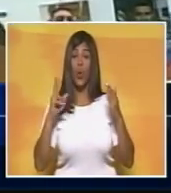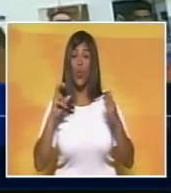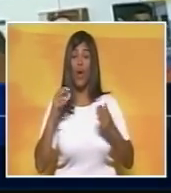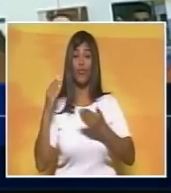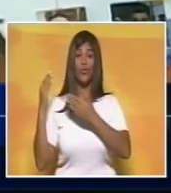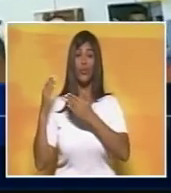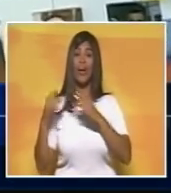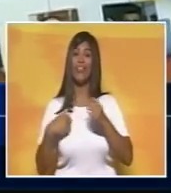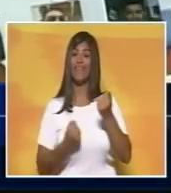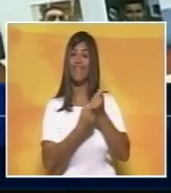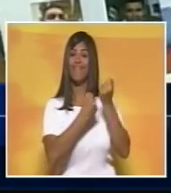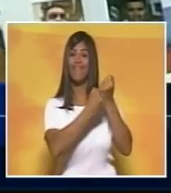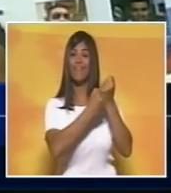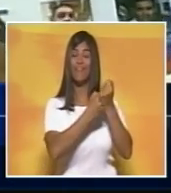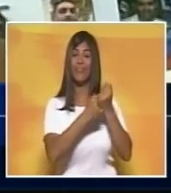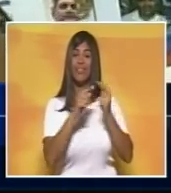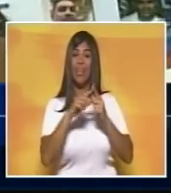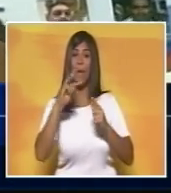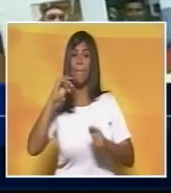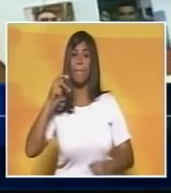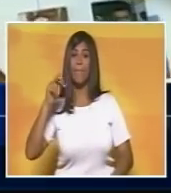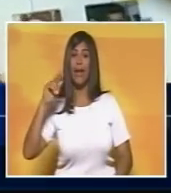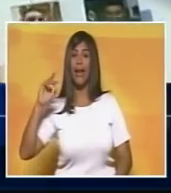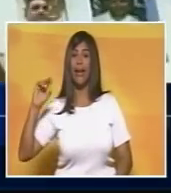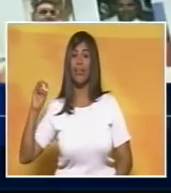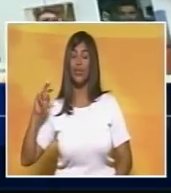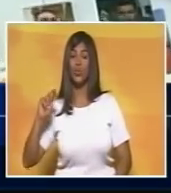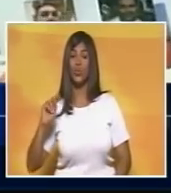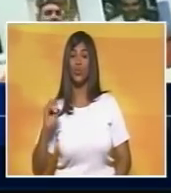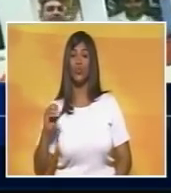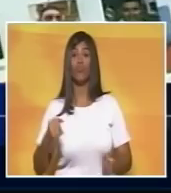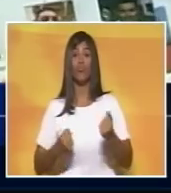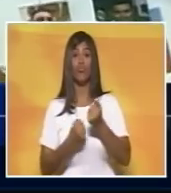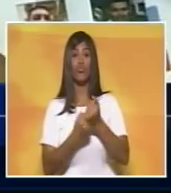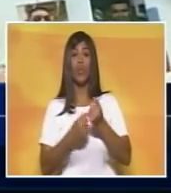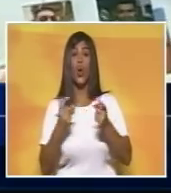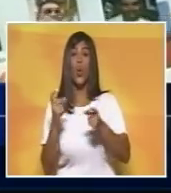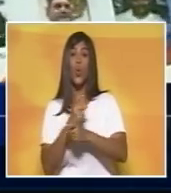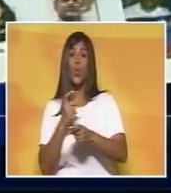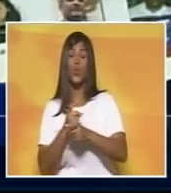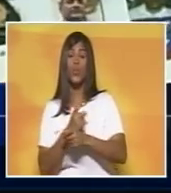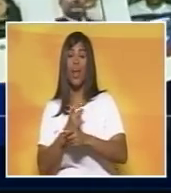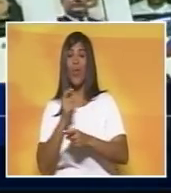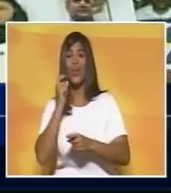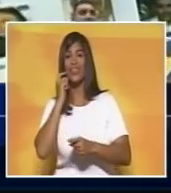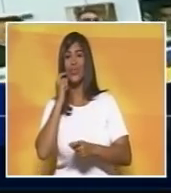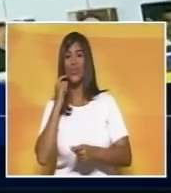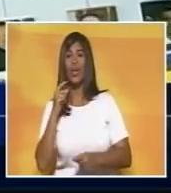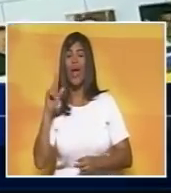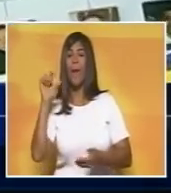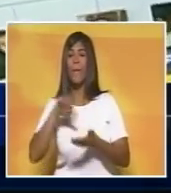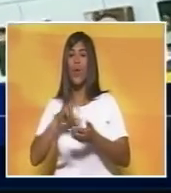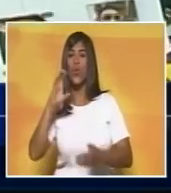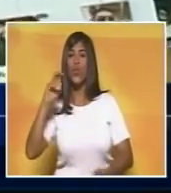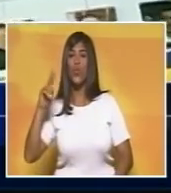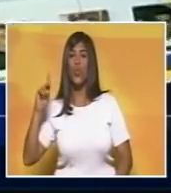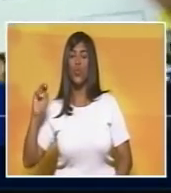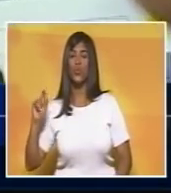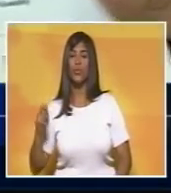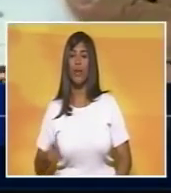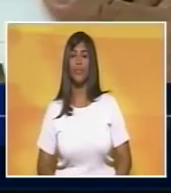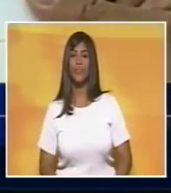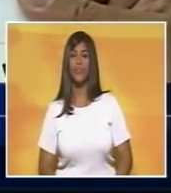nuevo asistente que sustituye a Marrero, que se llama Sergio Vergara, que es cuñado de la señora Rosana de Cúcuta,